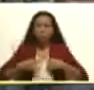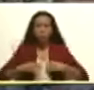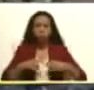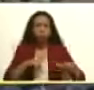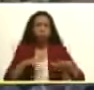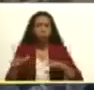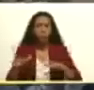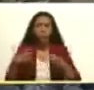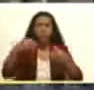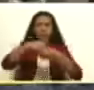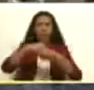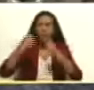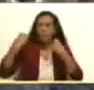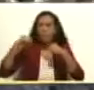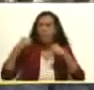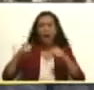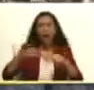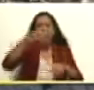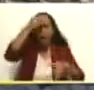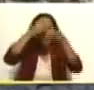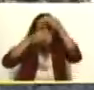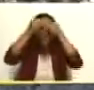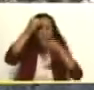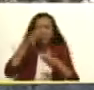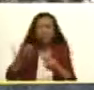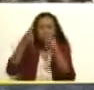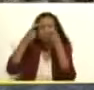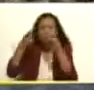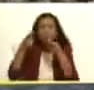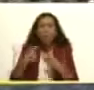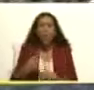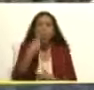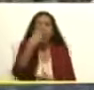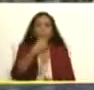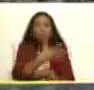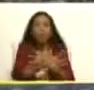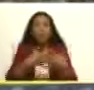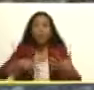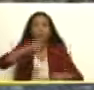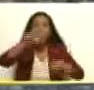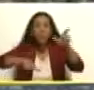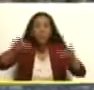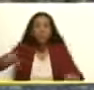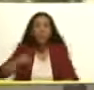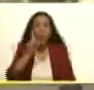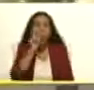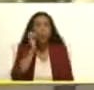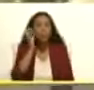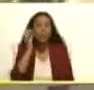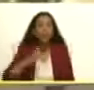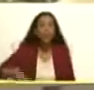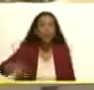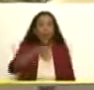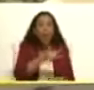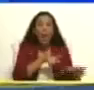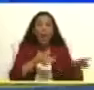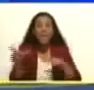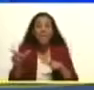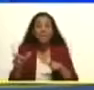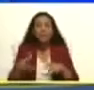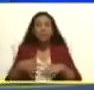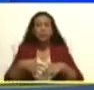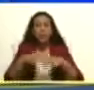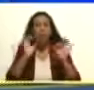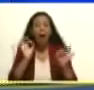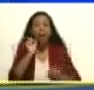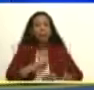preparado, entrenado, activado, que supera a 1 millón de milicianos y milicianas listos para el combate